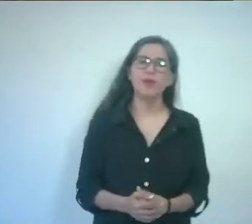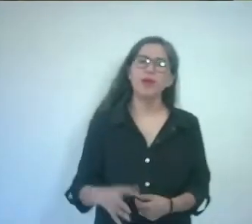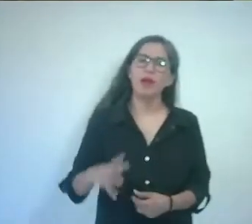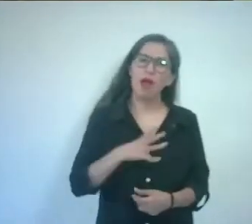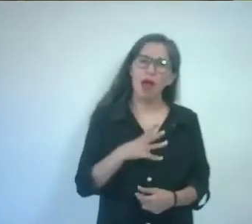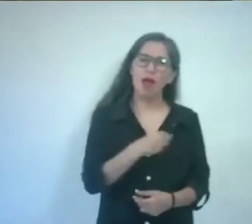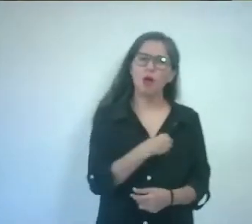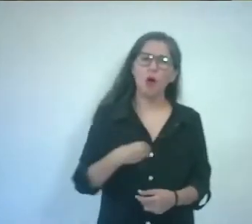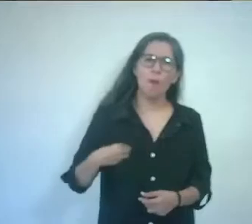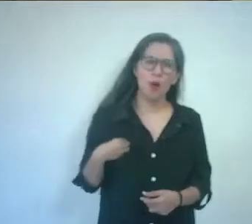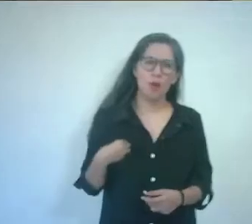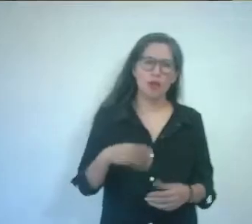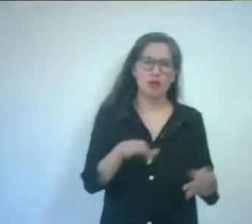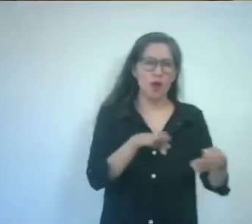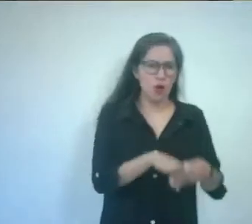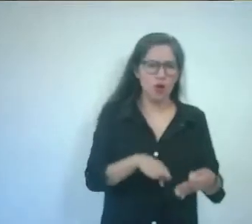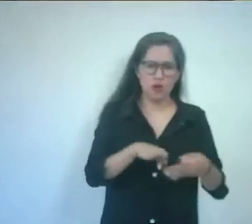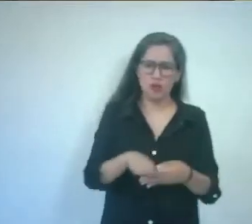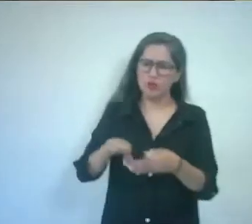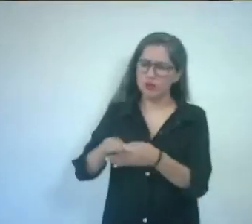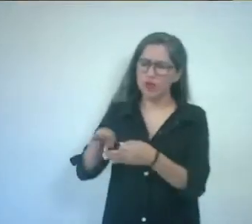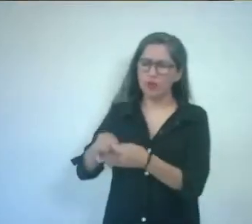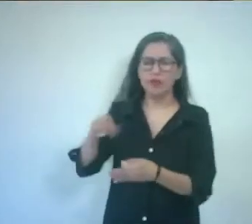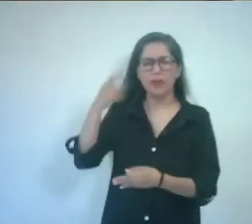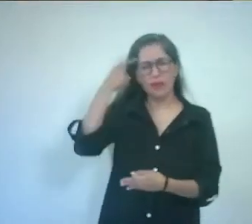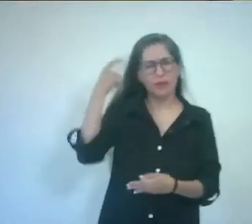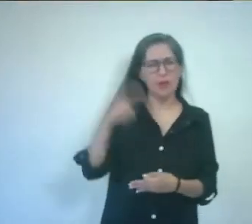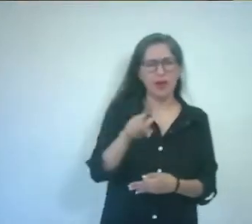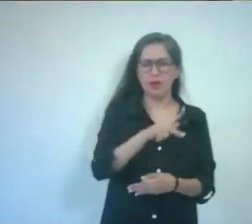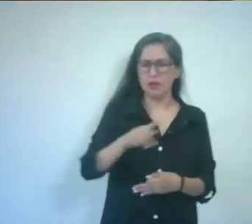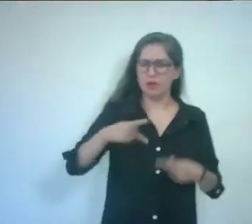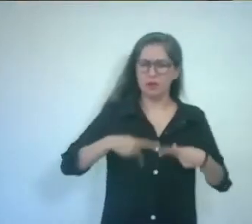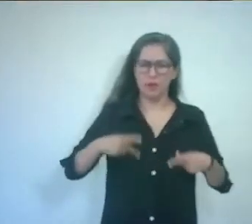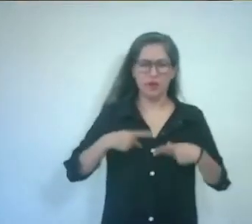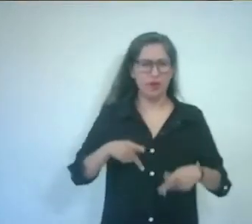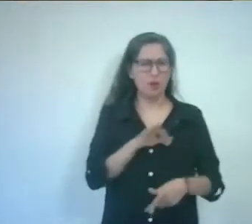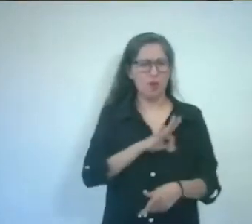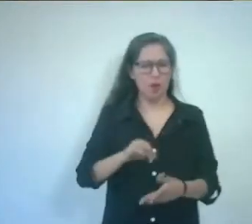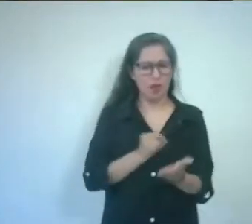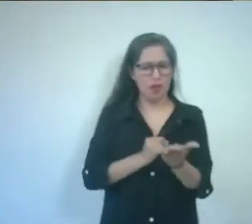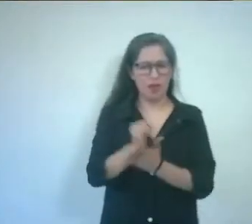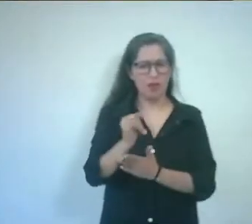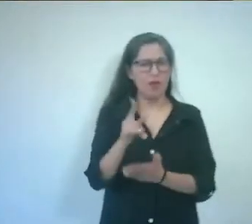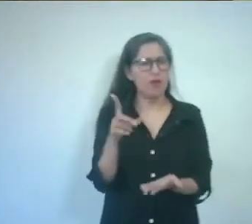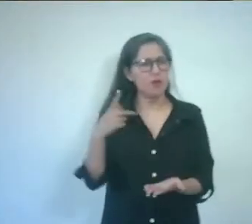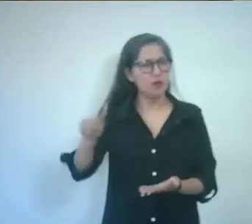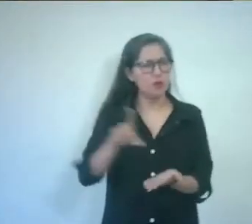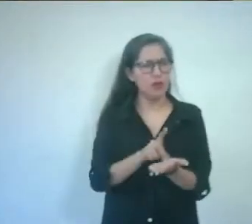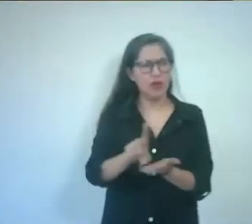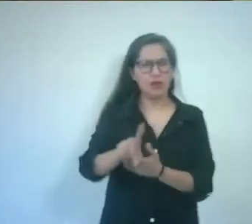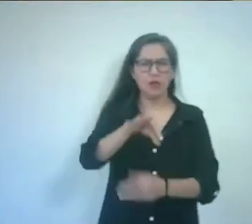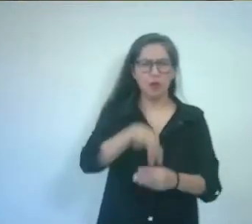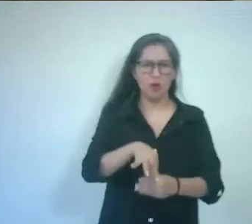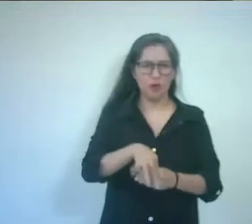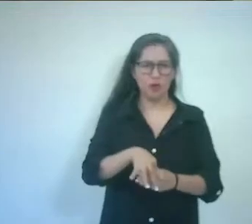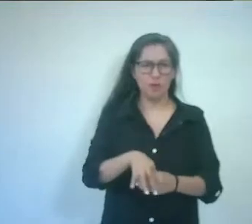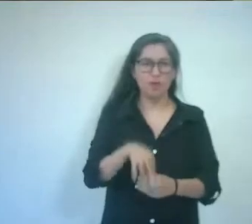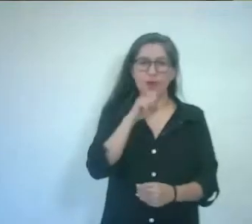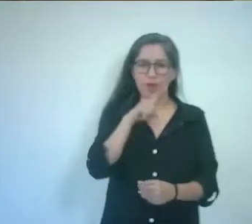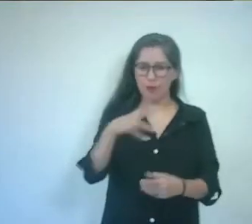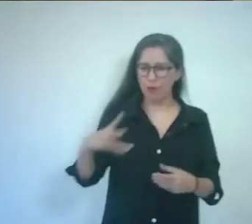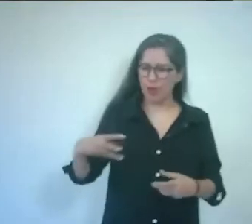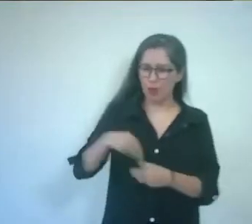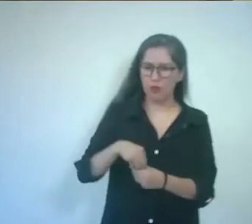de redoblar esfuerzos para que toda la ciudadanía pueda ejercer su derecho al voto. Celebro los logros en materia de inclusión,